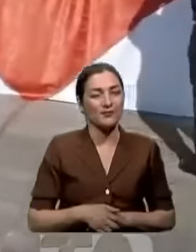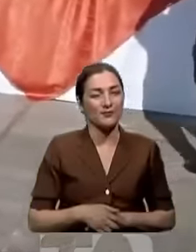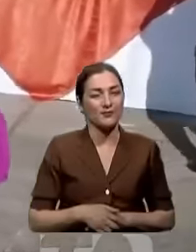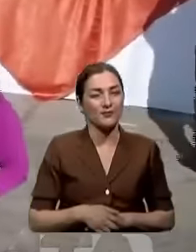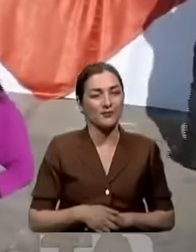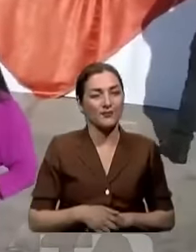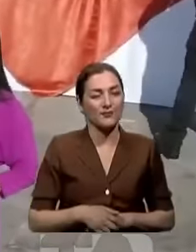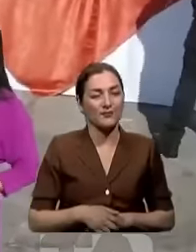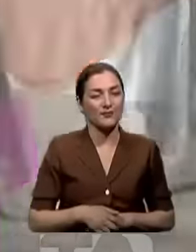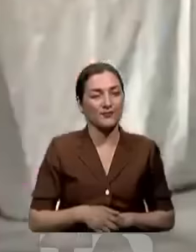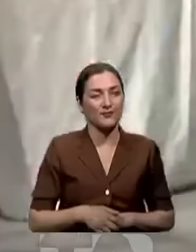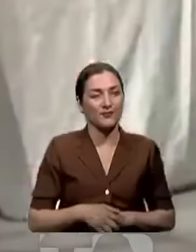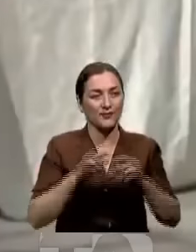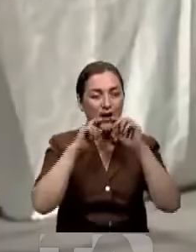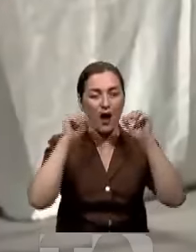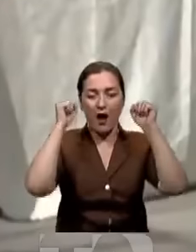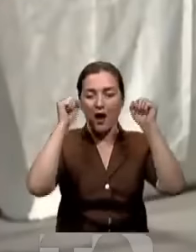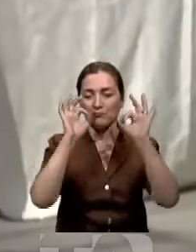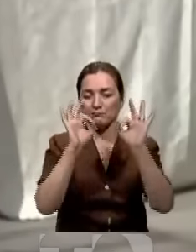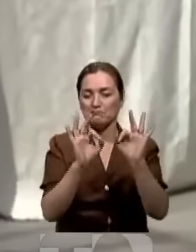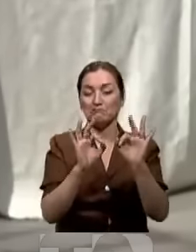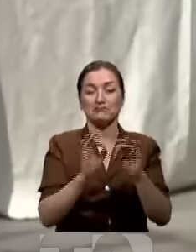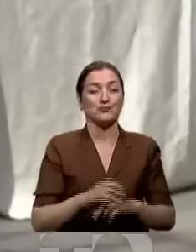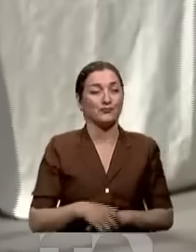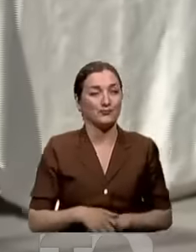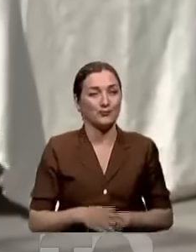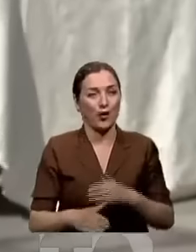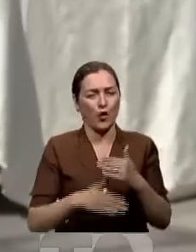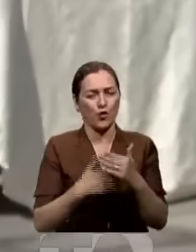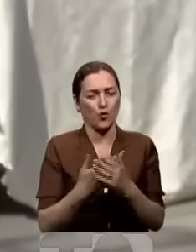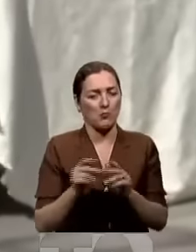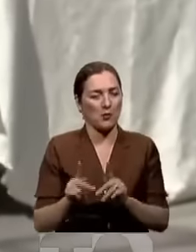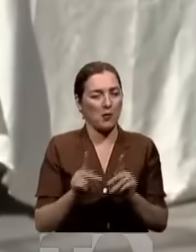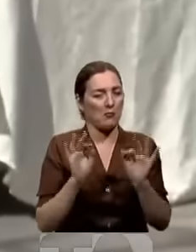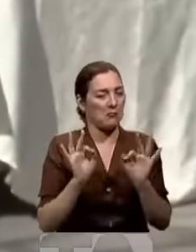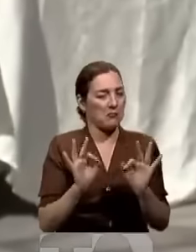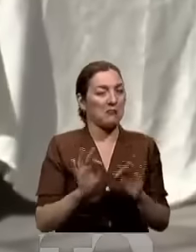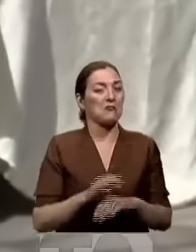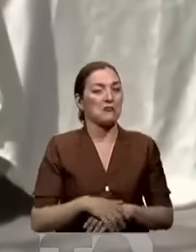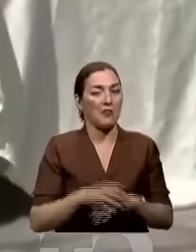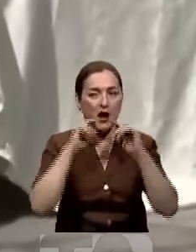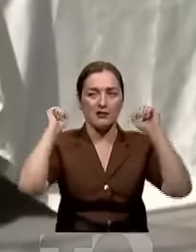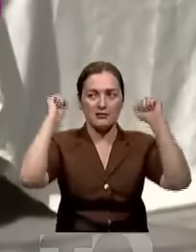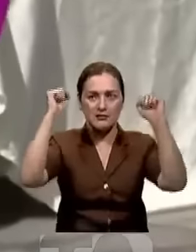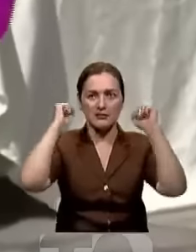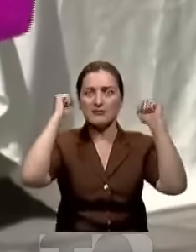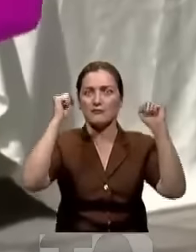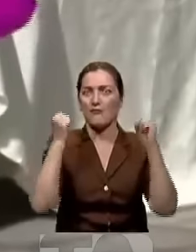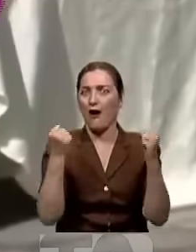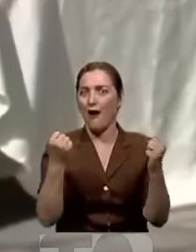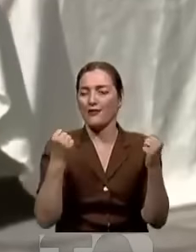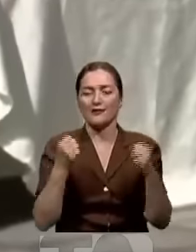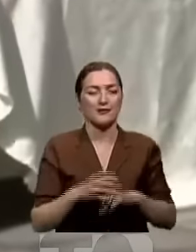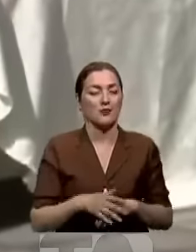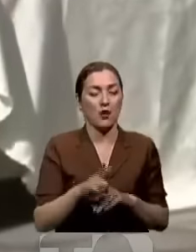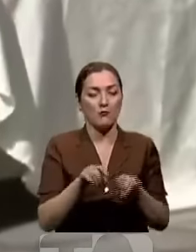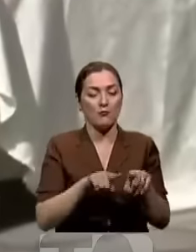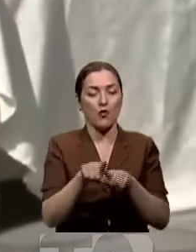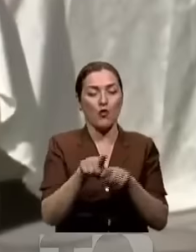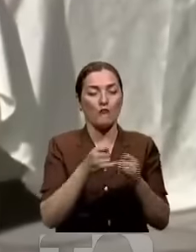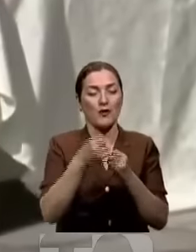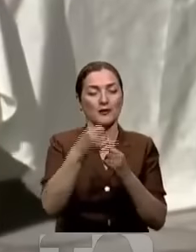Con muy buena barra, ¿no? Seguro que sí, han venido todos súper preparados. Por supuesto, las barras no se quedan atrás. Esta es la gran final y